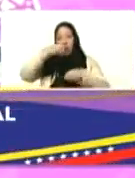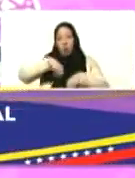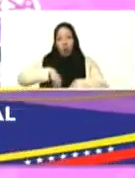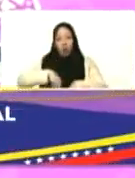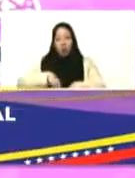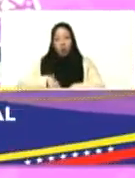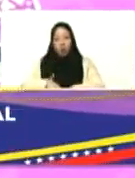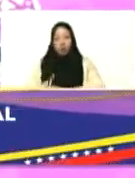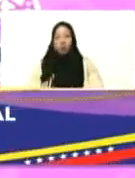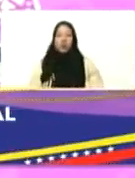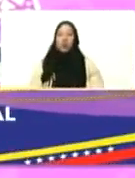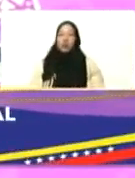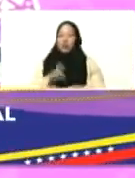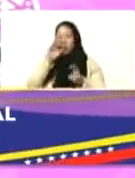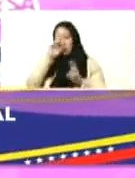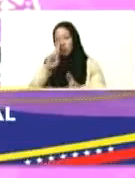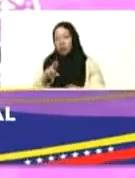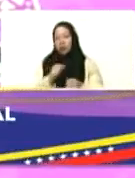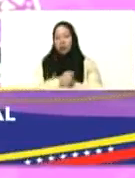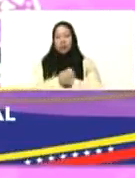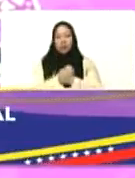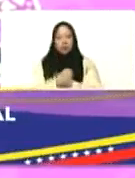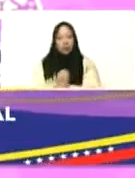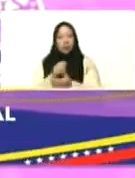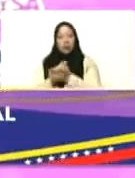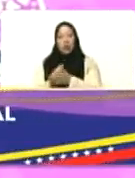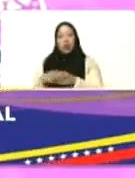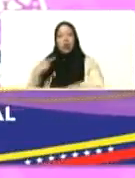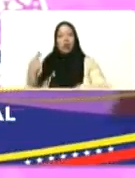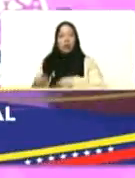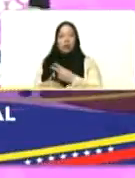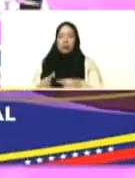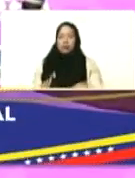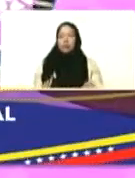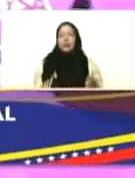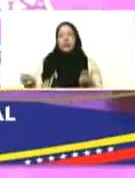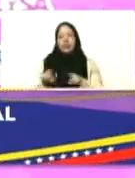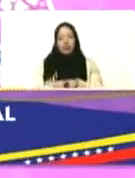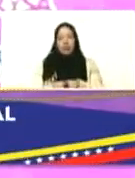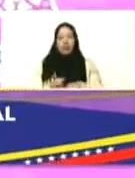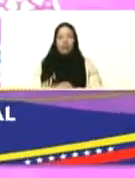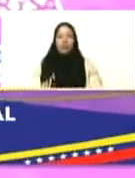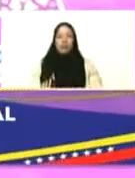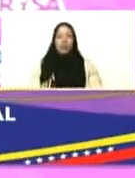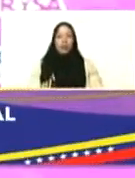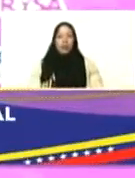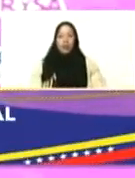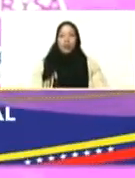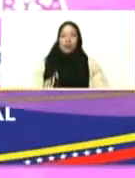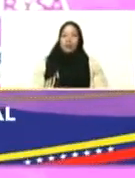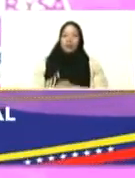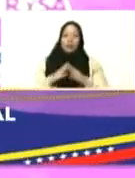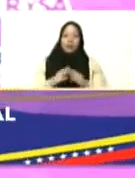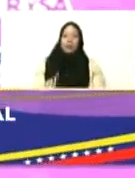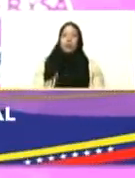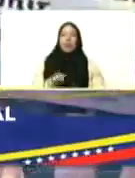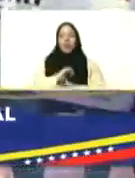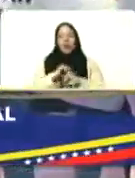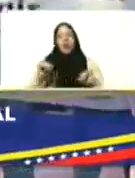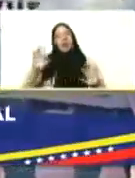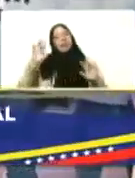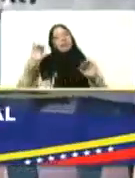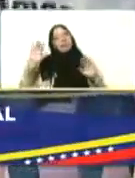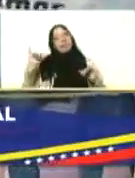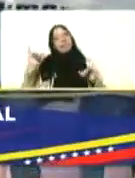La igualdad, el respeto, el amor, la relación entre iguales, María. Despídete, pues.